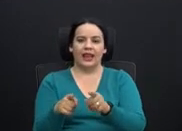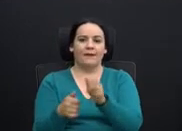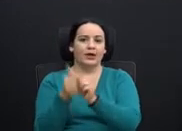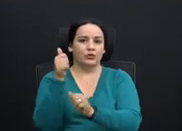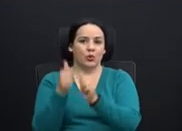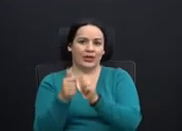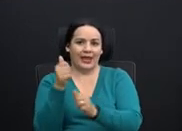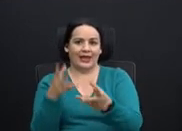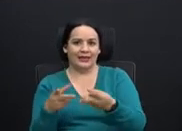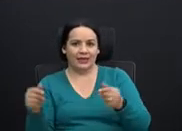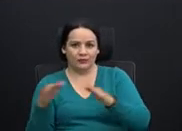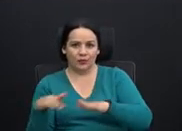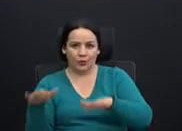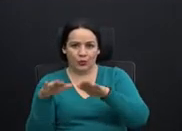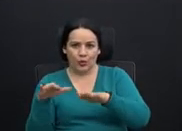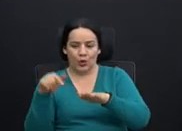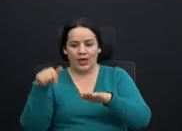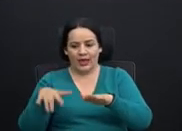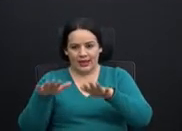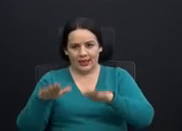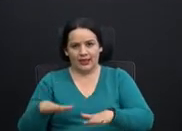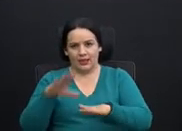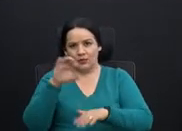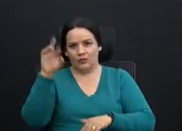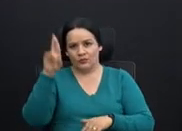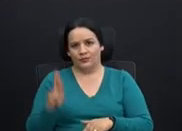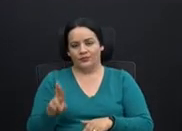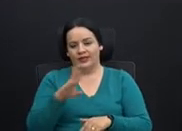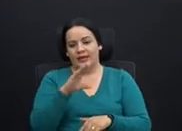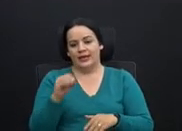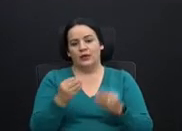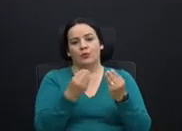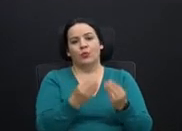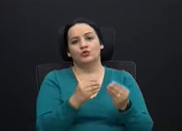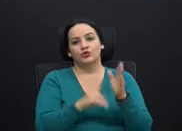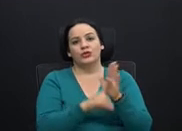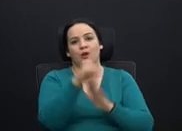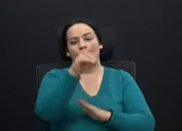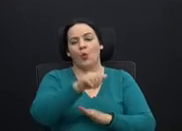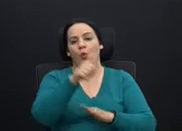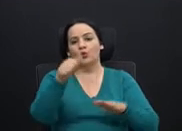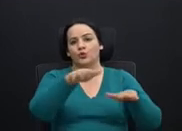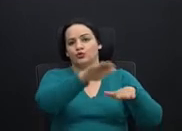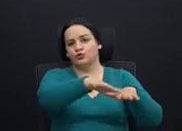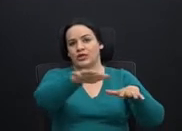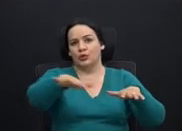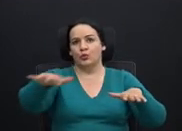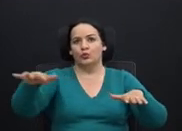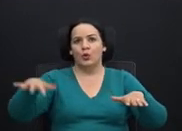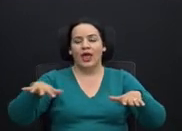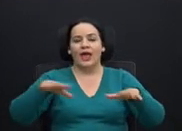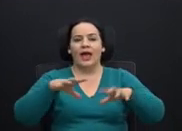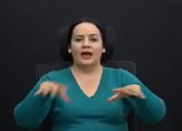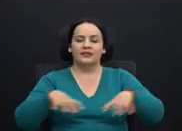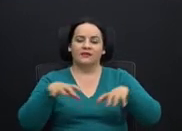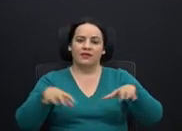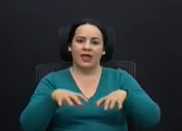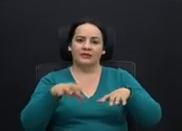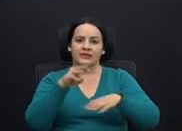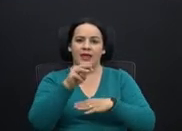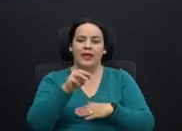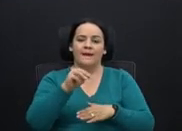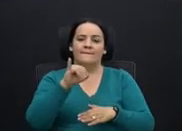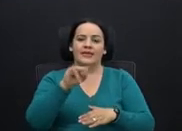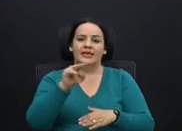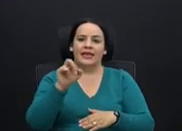y mucho posiblemente se desarrolla en otros sitios de actividades mineras dentro del país. Toda